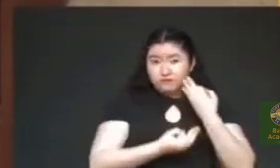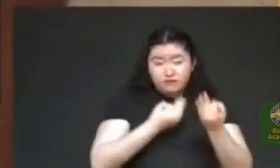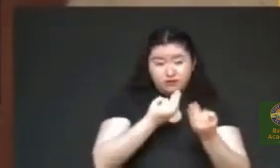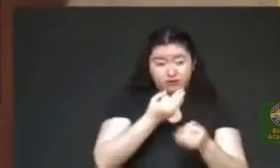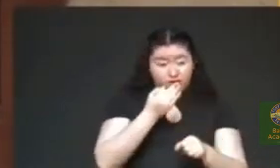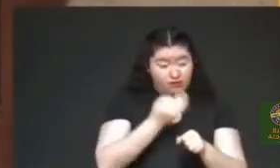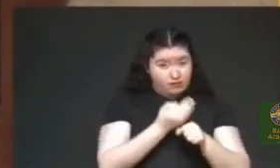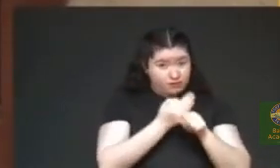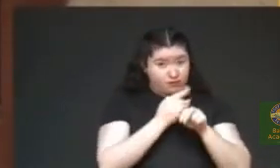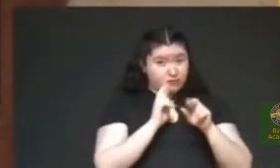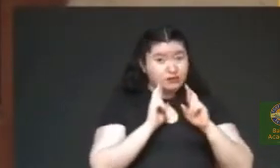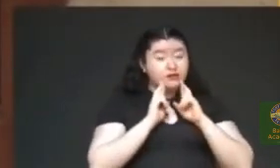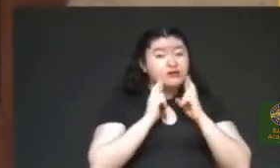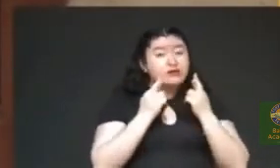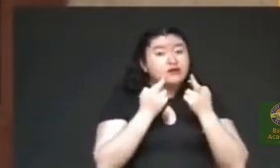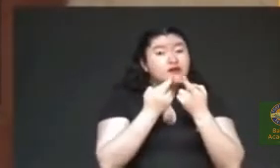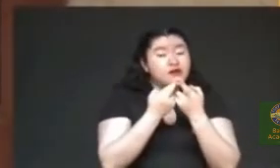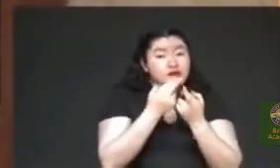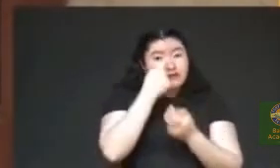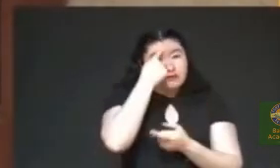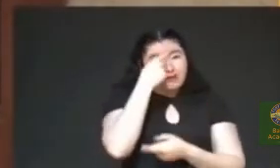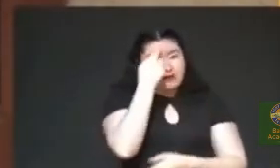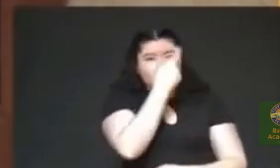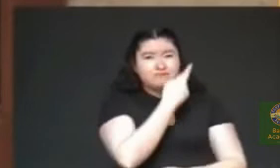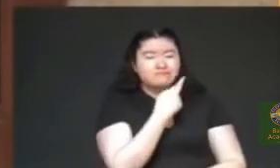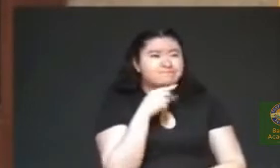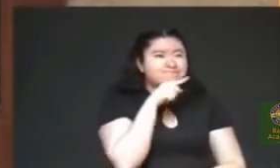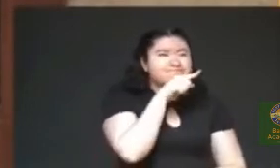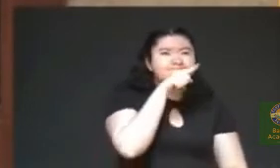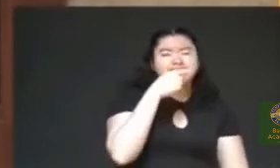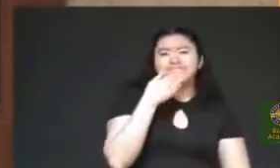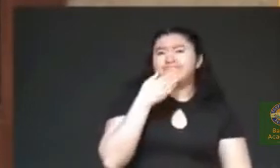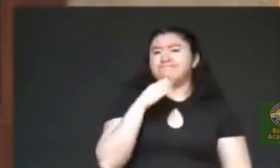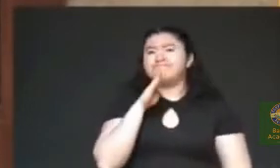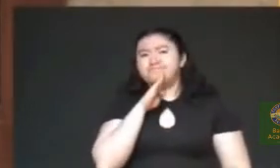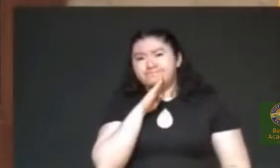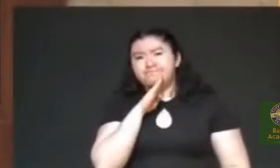técnico para tomar este tipo de decisiones.